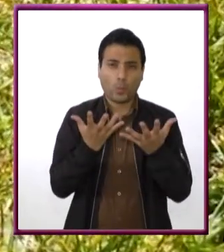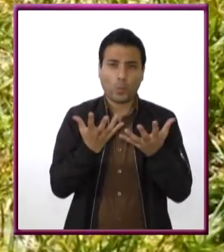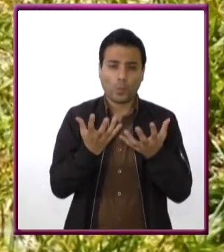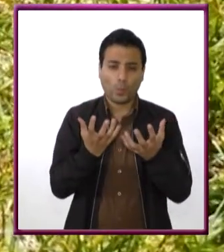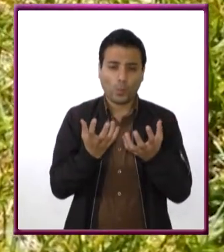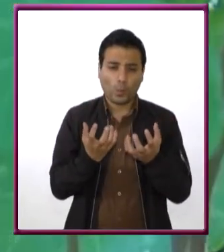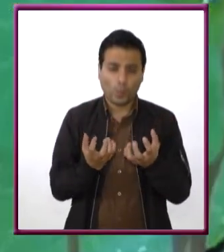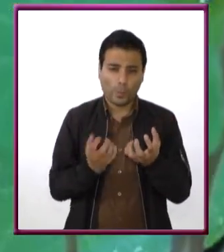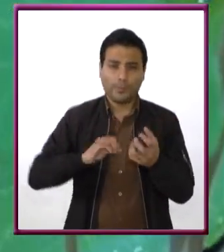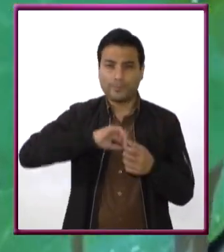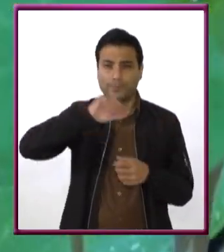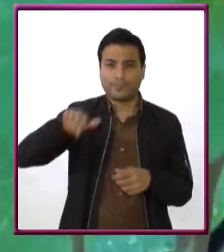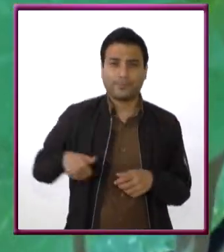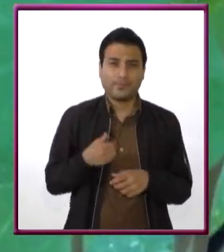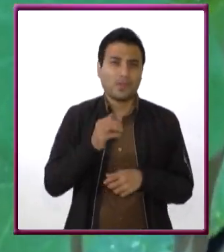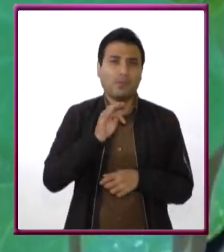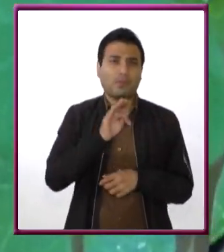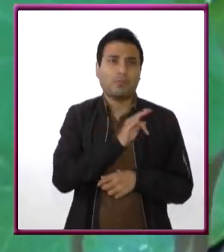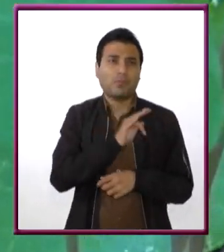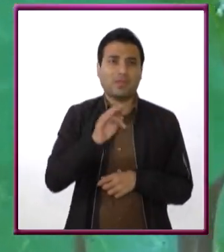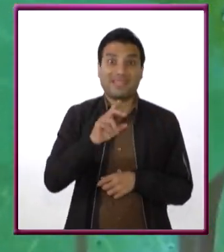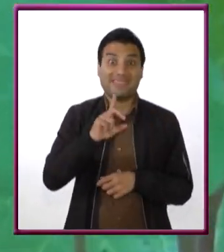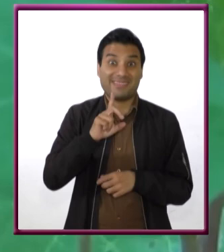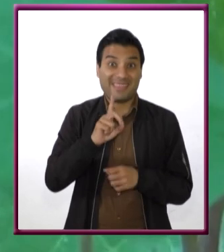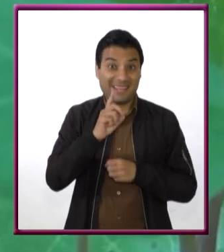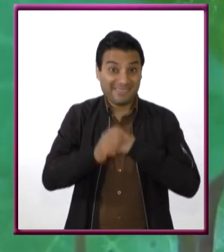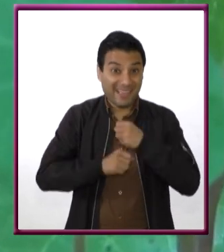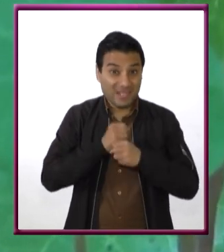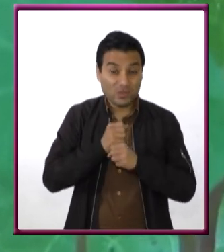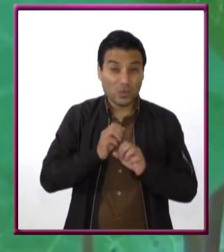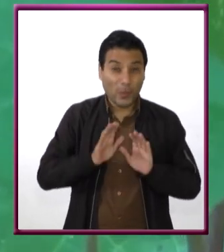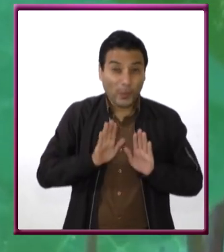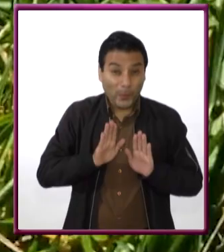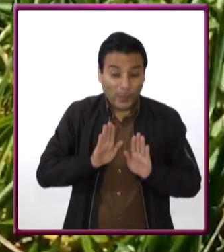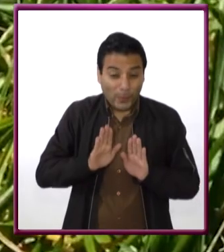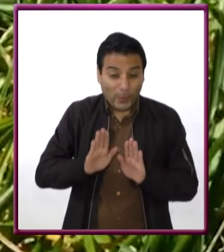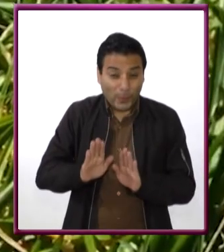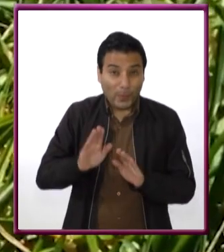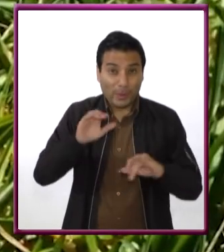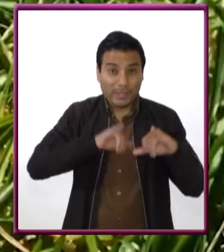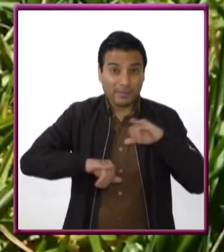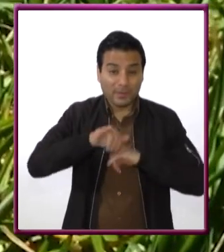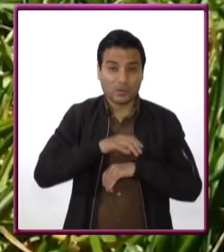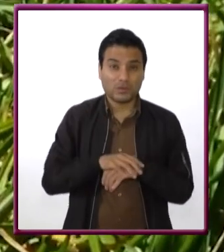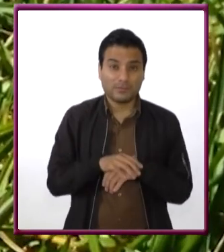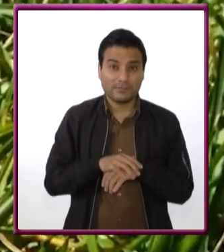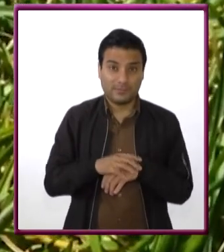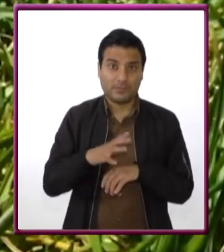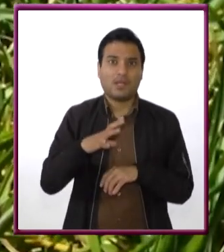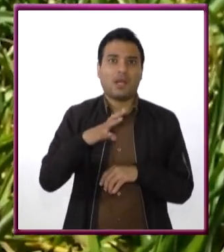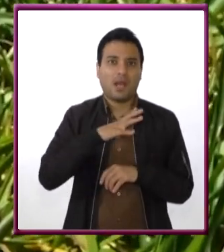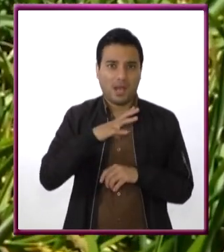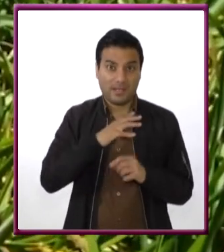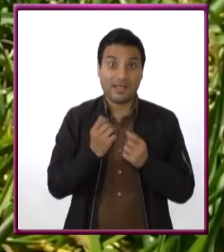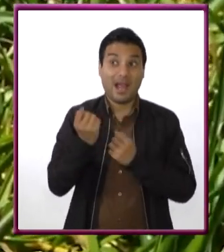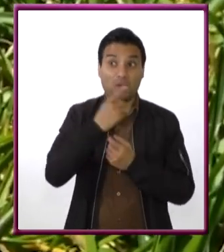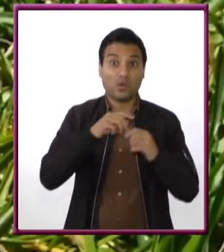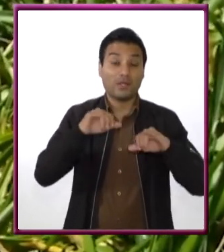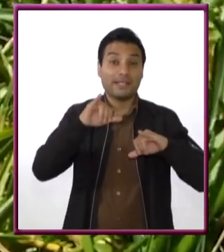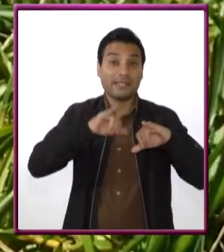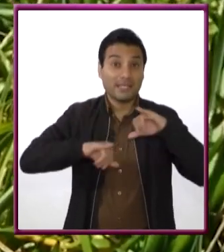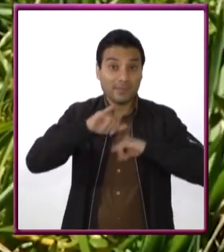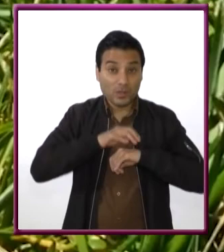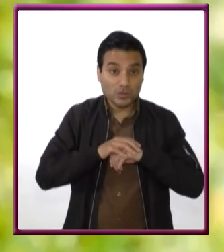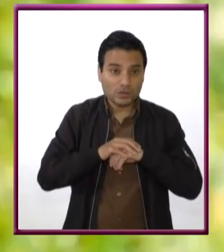tener persistencias hasta más de 30 años. Hay compuestos que tienen la capacidad de migrar,